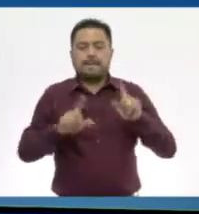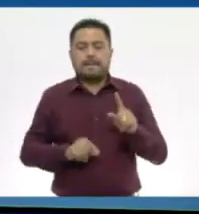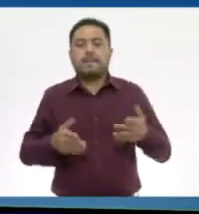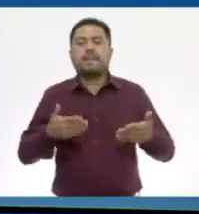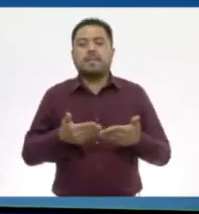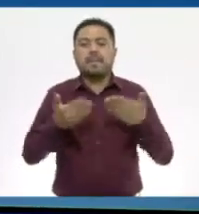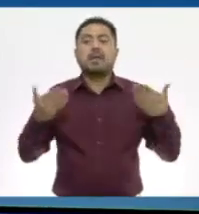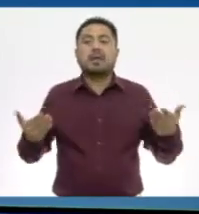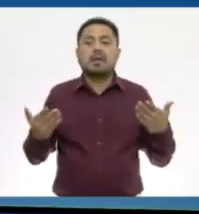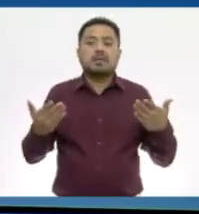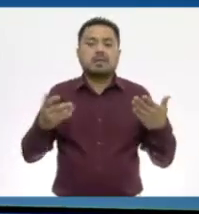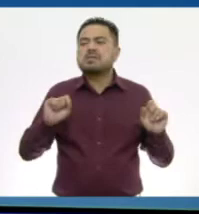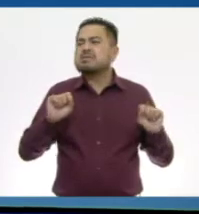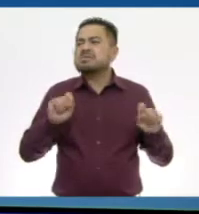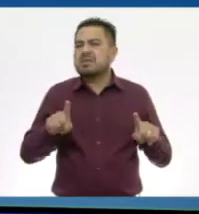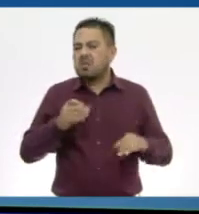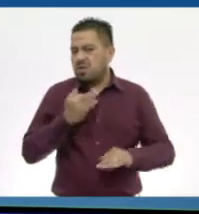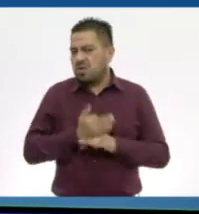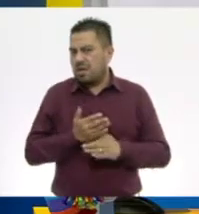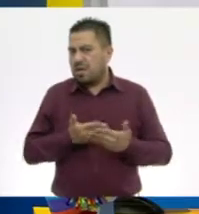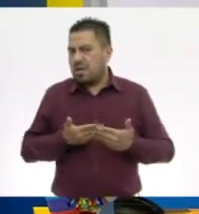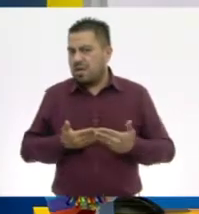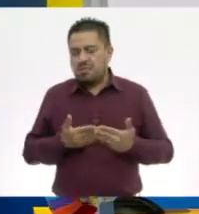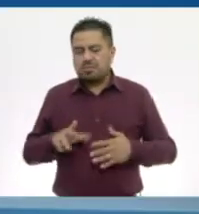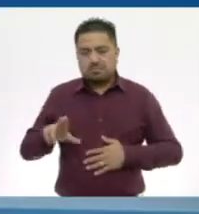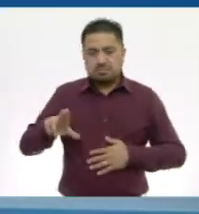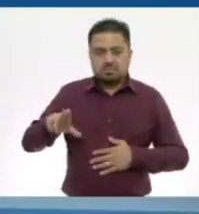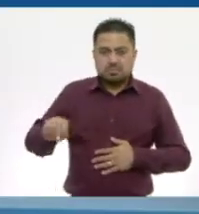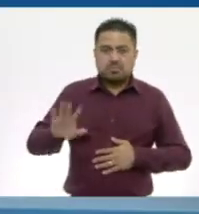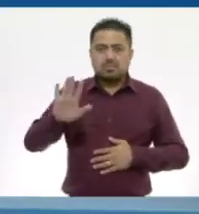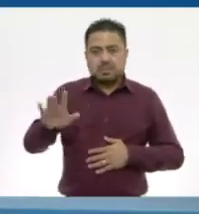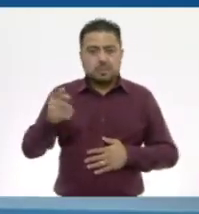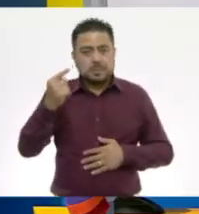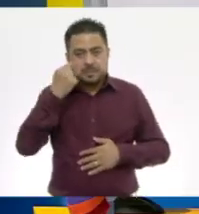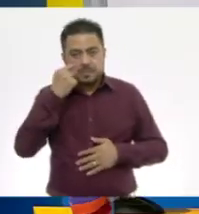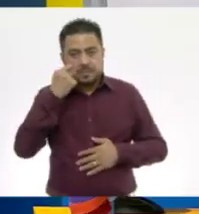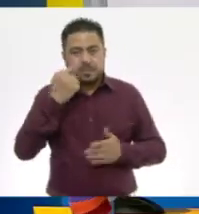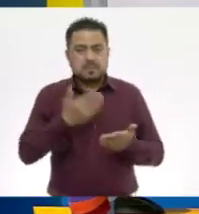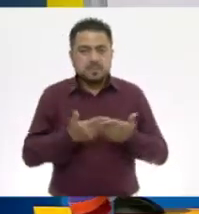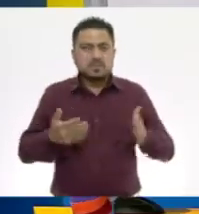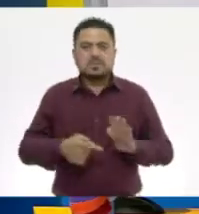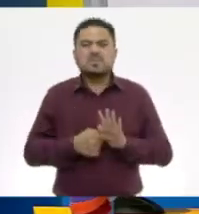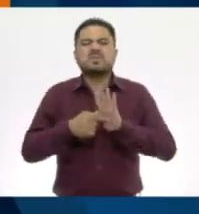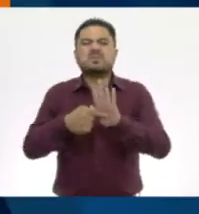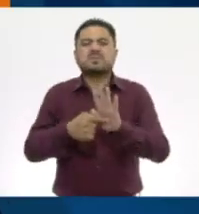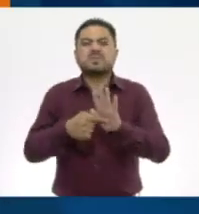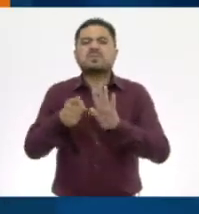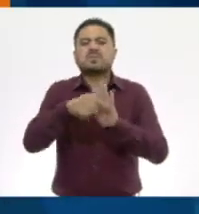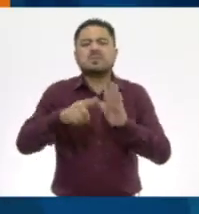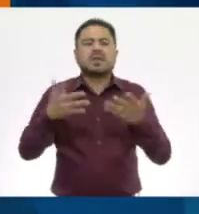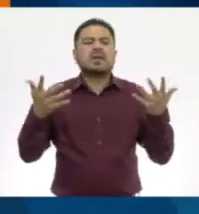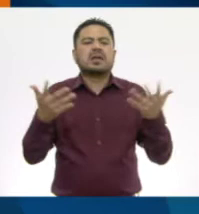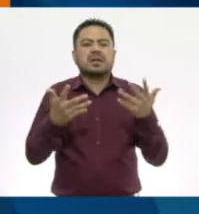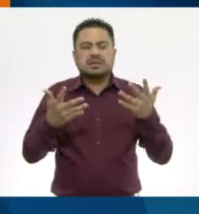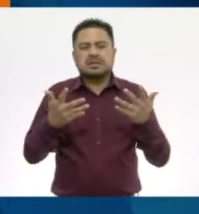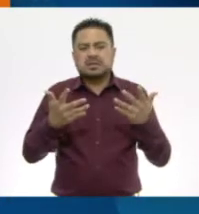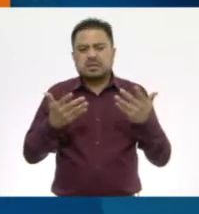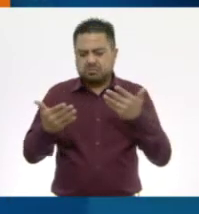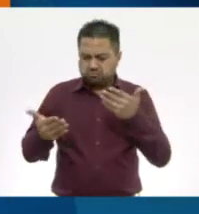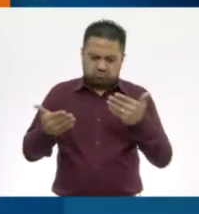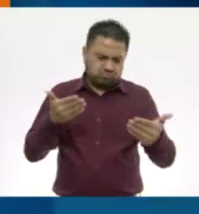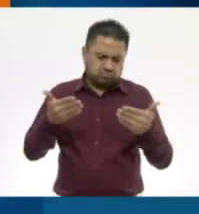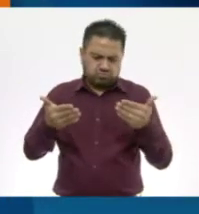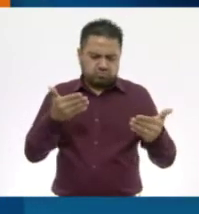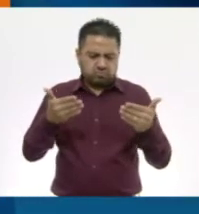entonces, sí era lo mismo que ahora, ¿no? No. Mira, vamos a mostrarlo. Vamos a hacer una